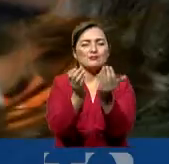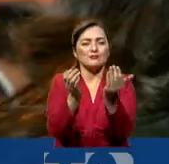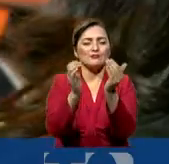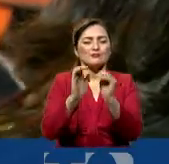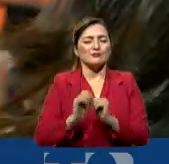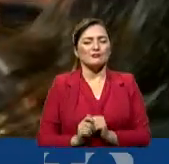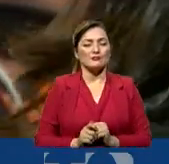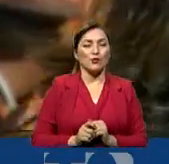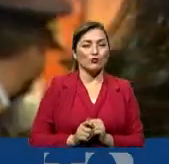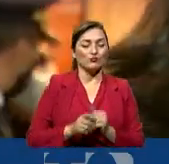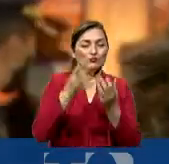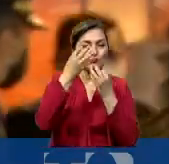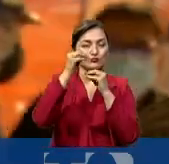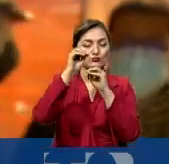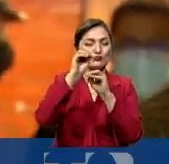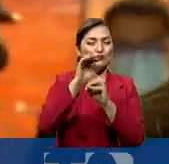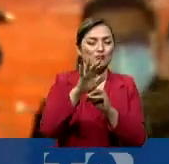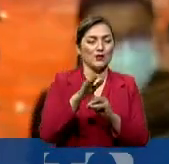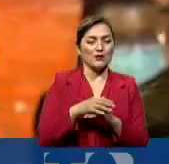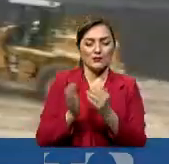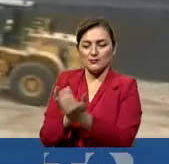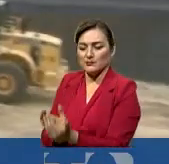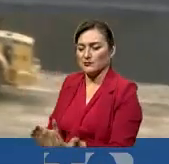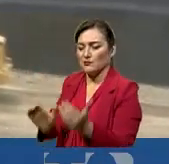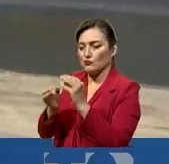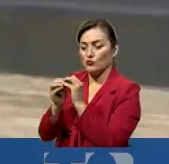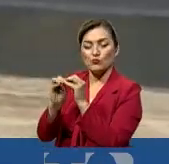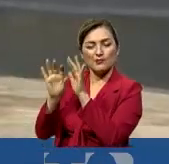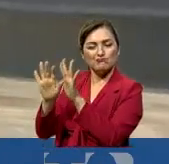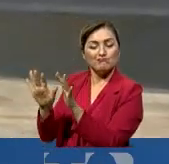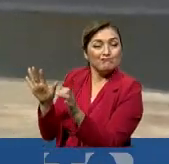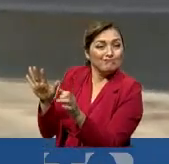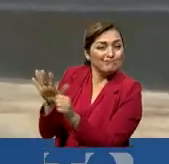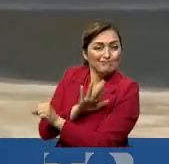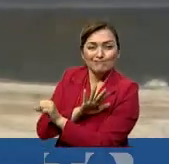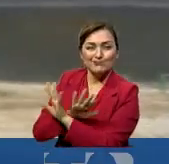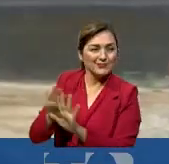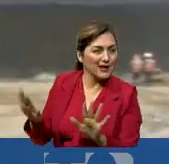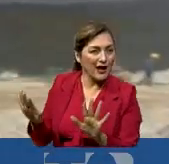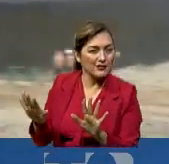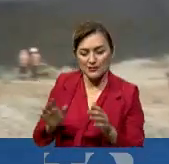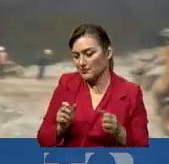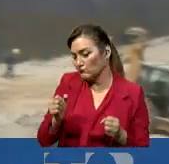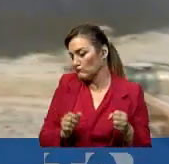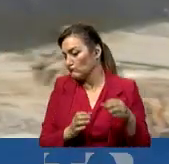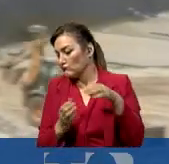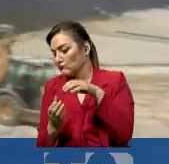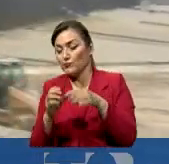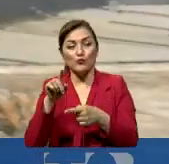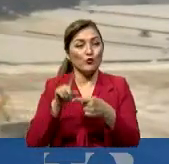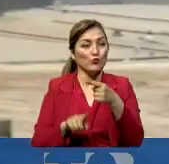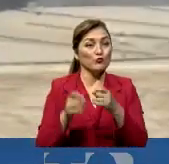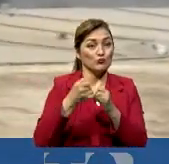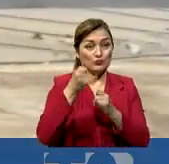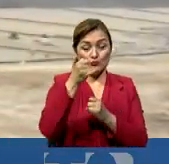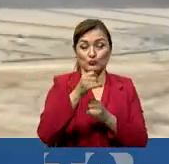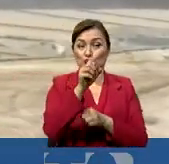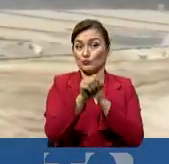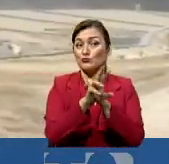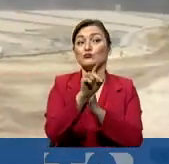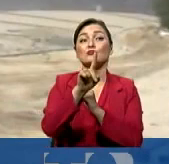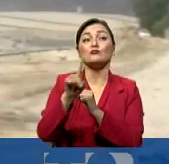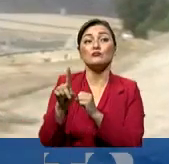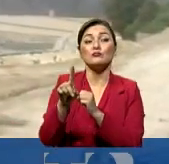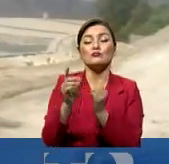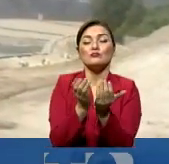Sólidos, dio a conocer que ya se copó toda la capacidad del cubeto 10, el último espacio que fue habilitado en el 2021 para colocar